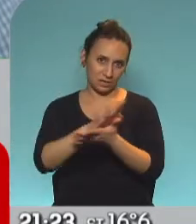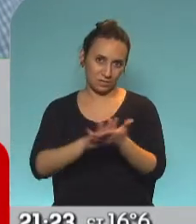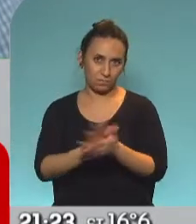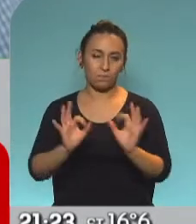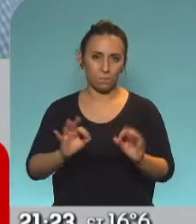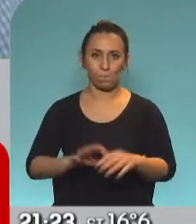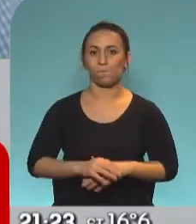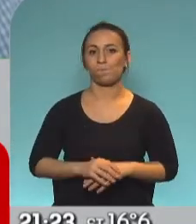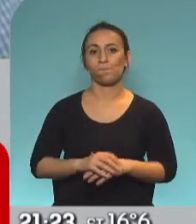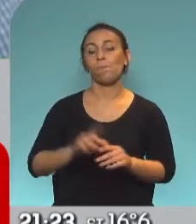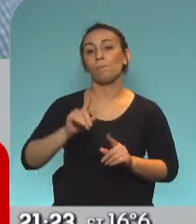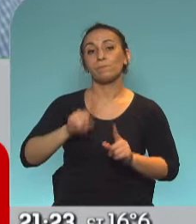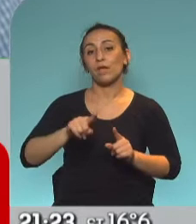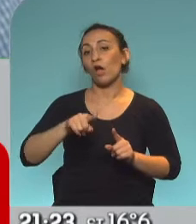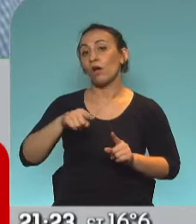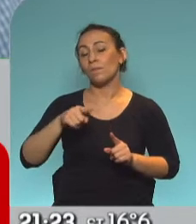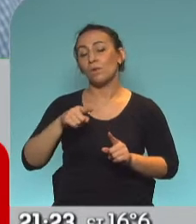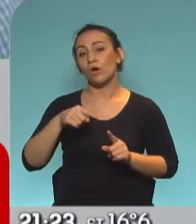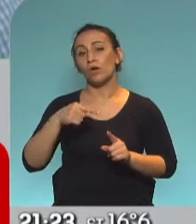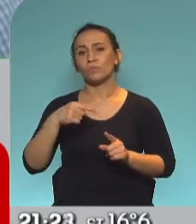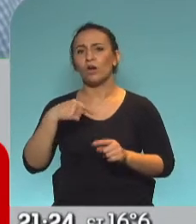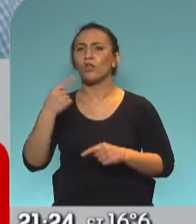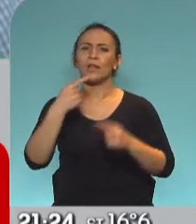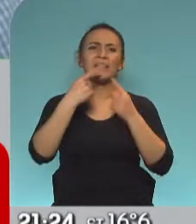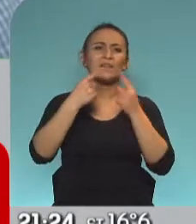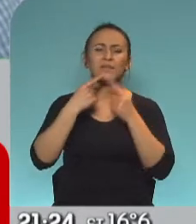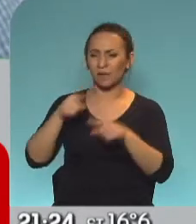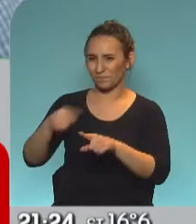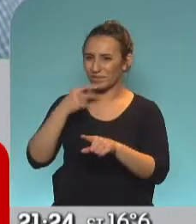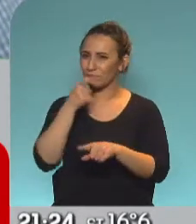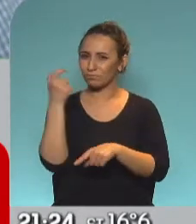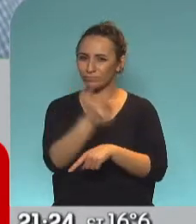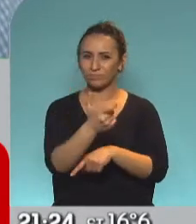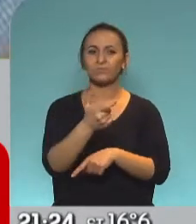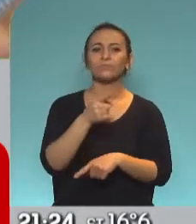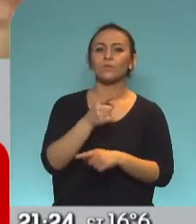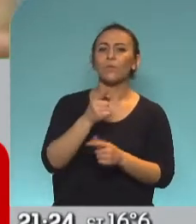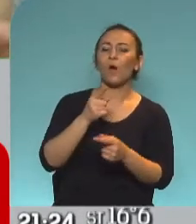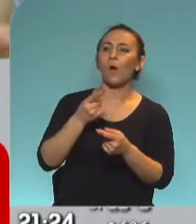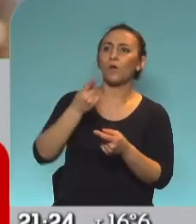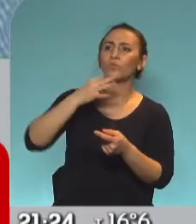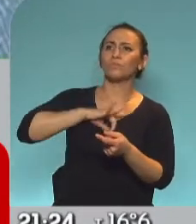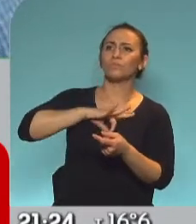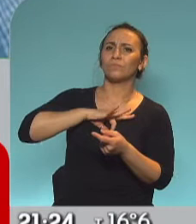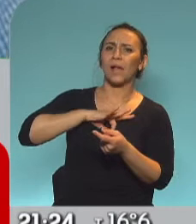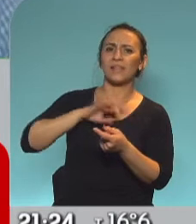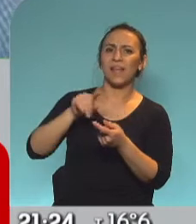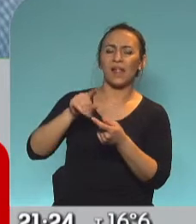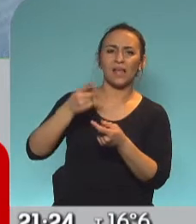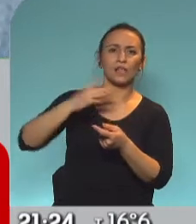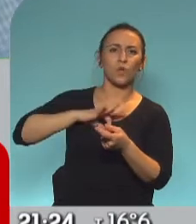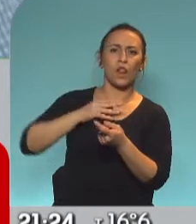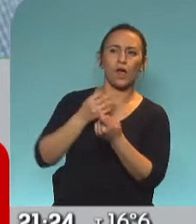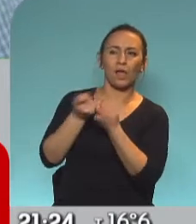también en otras entrevistas usted ha llamado como una paritaria armada, que era concretamente lo que se veía en las imágenes. Y sí, por eso, a